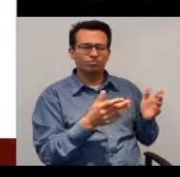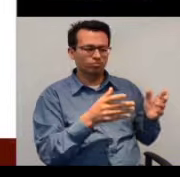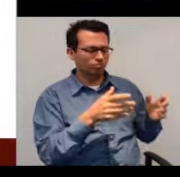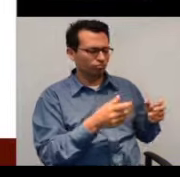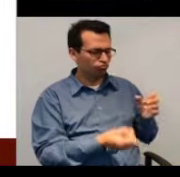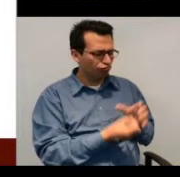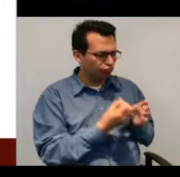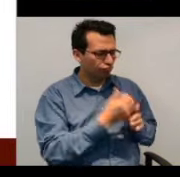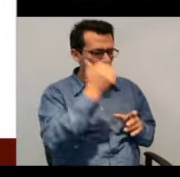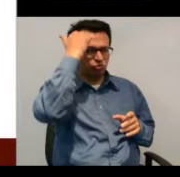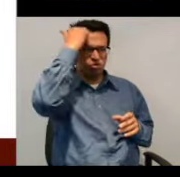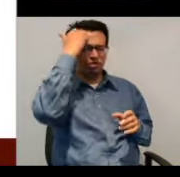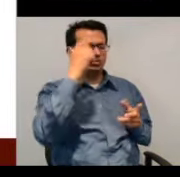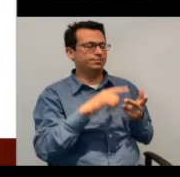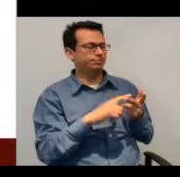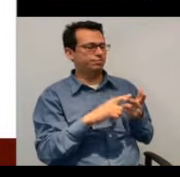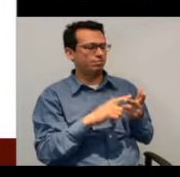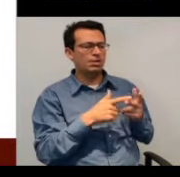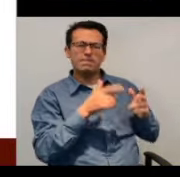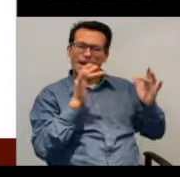se flexibilizan, si no hay pertinencia